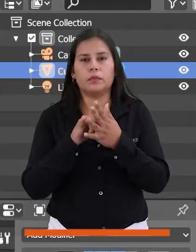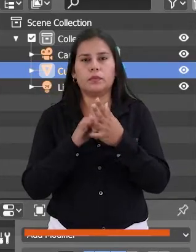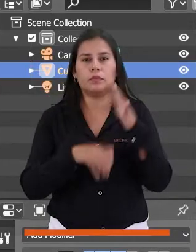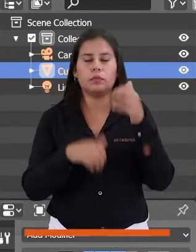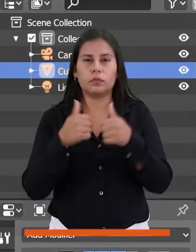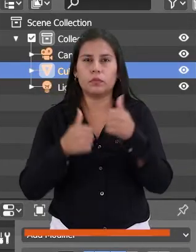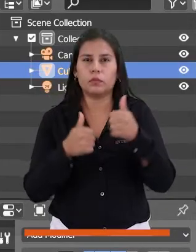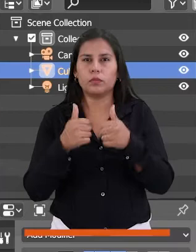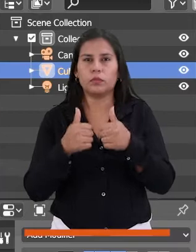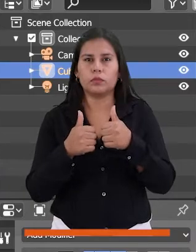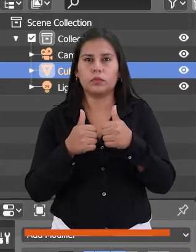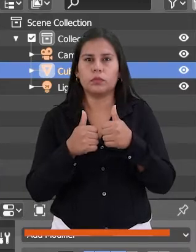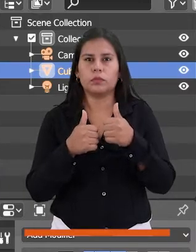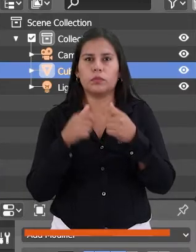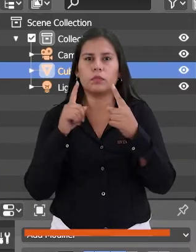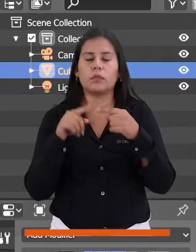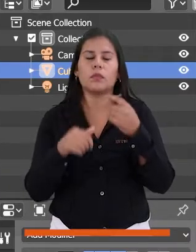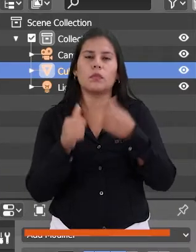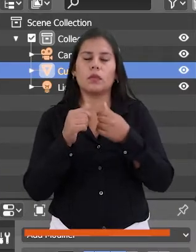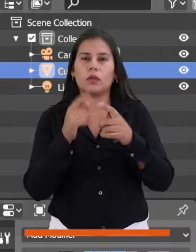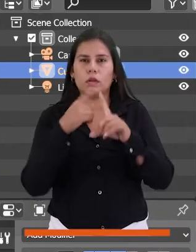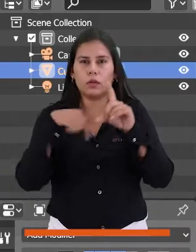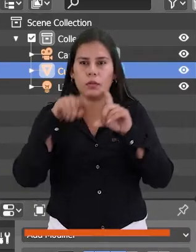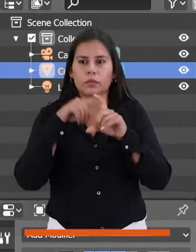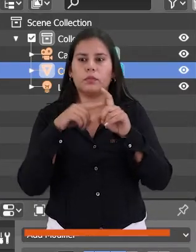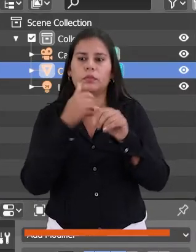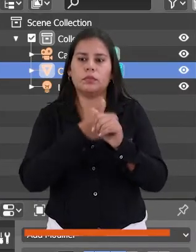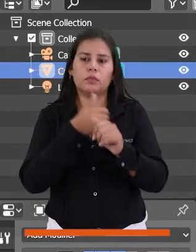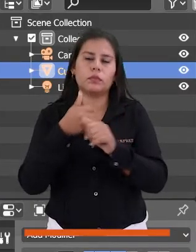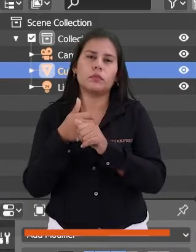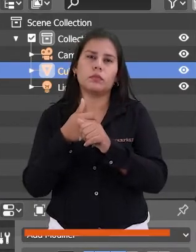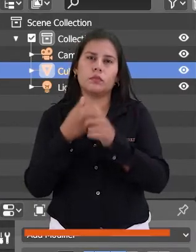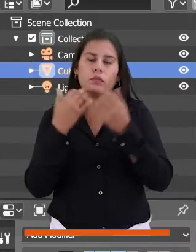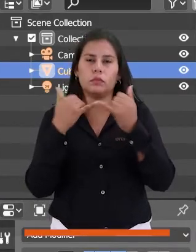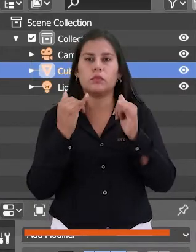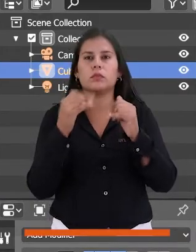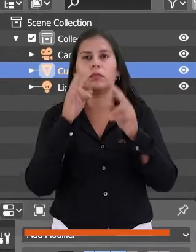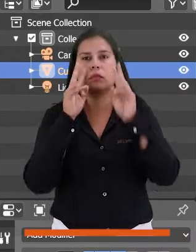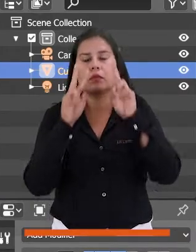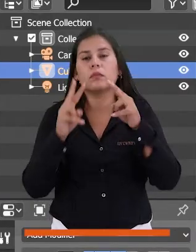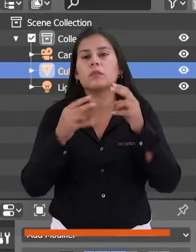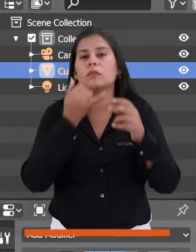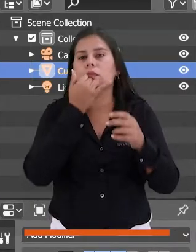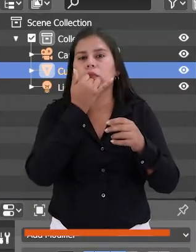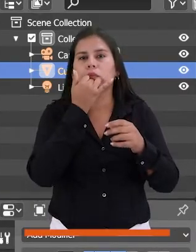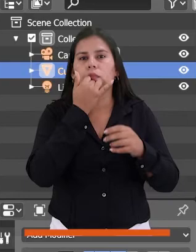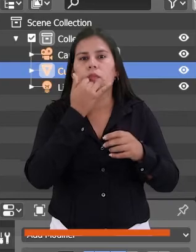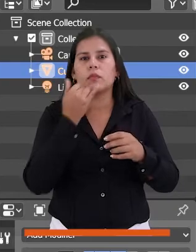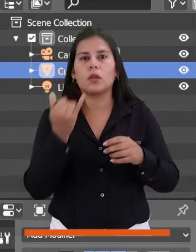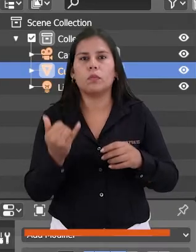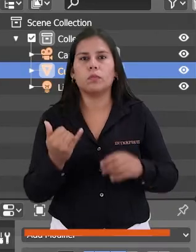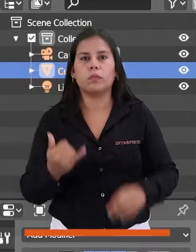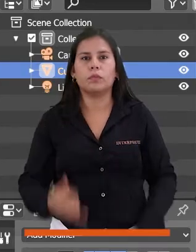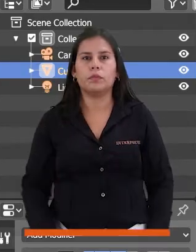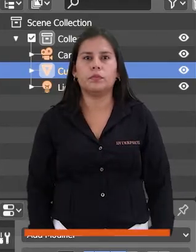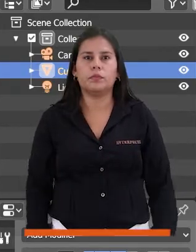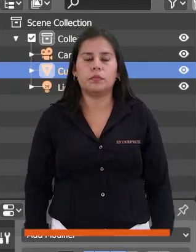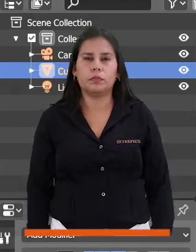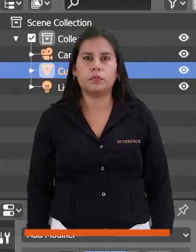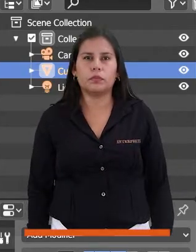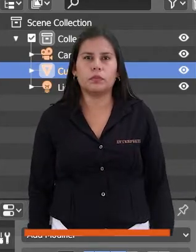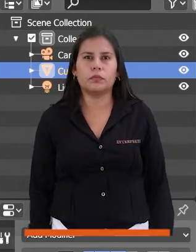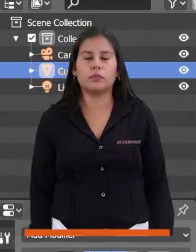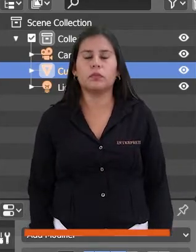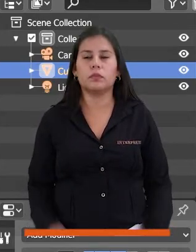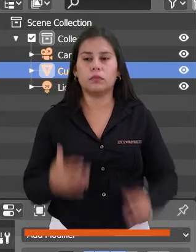voy a meter esa cara, ese polígono. Entonces miren lo que está pasando acá. Ahora voy